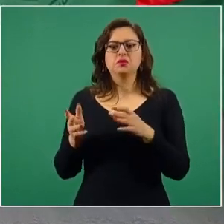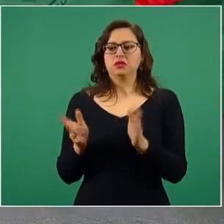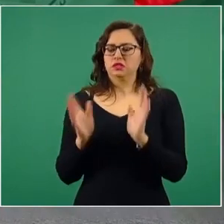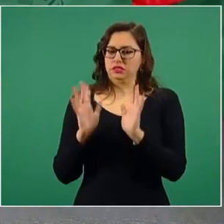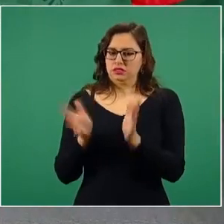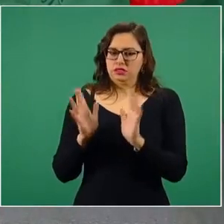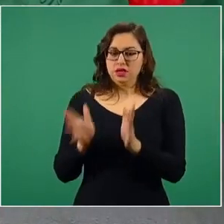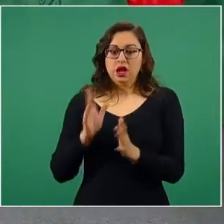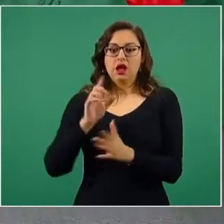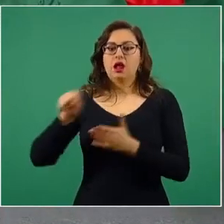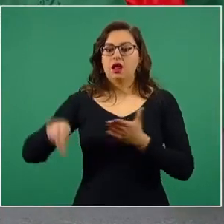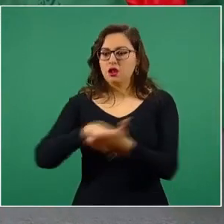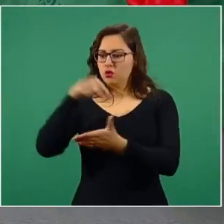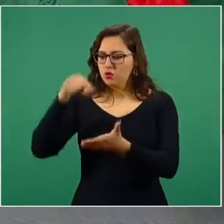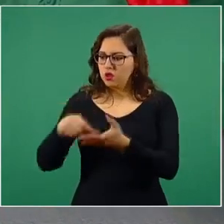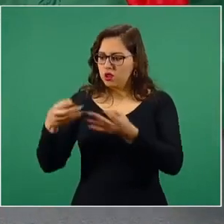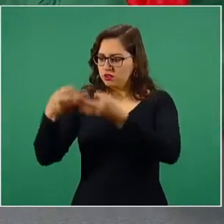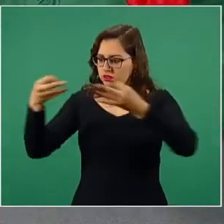predio,